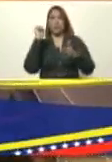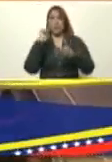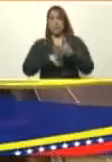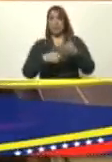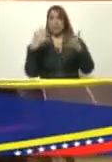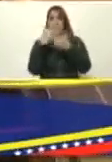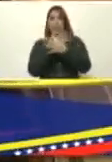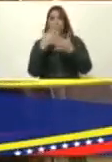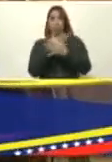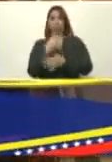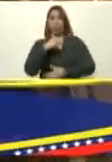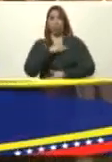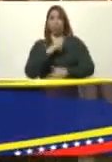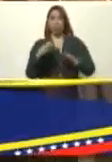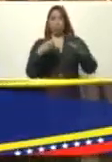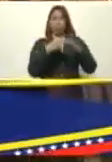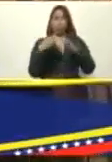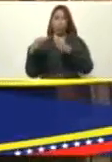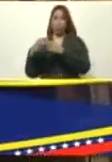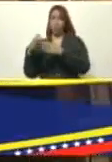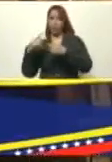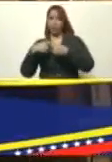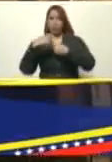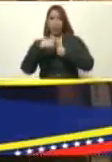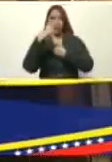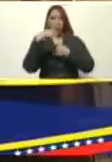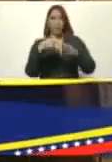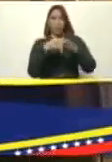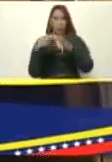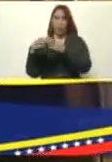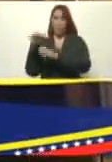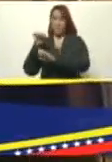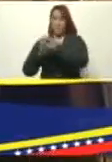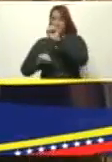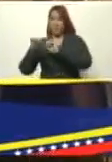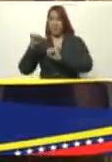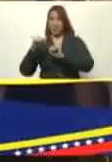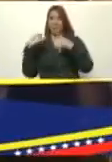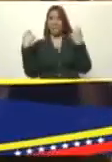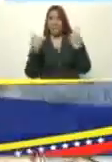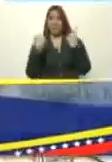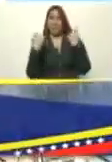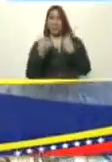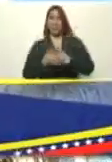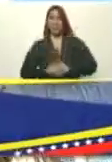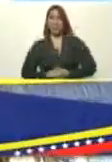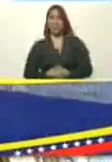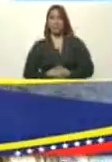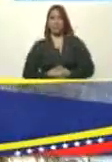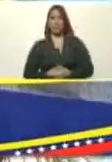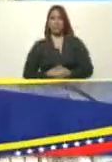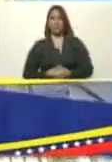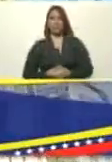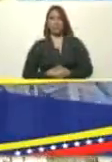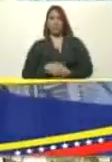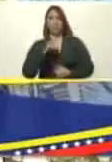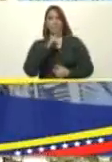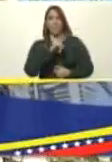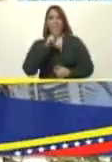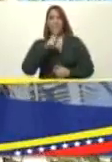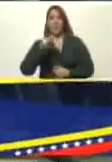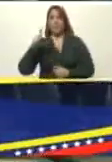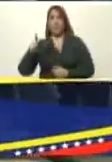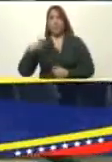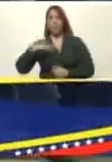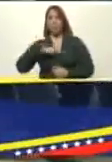Nosotros constituimos lo que fueron las Brigadas de Prevención Popular, las BPP, que lo desplegamos,